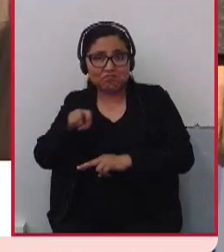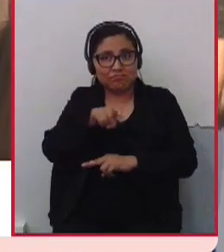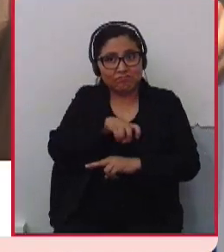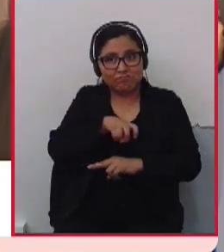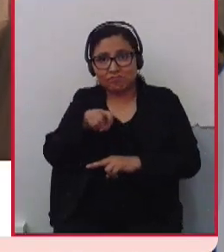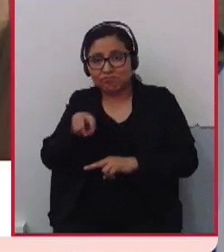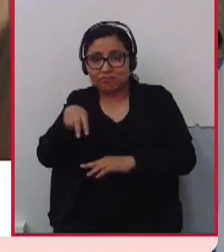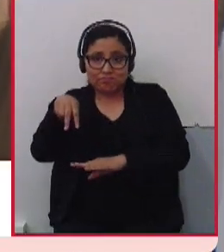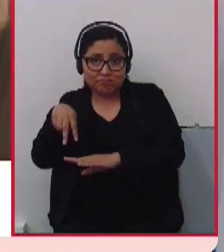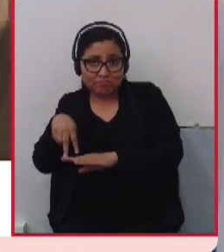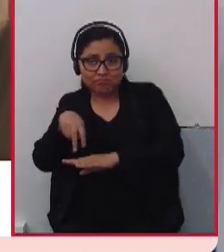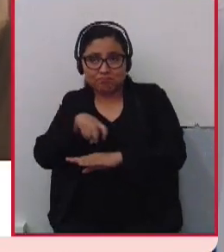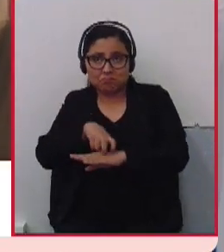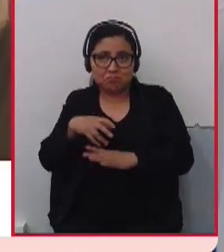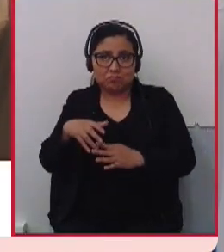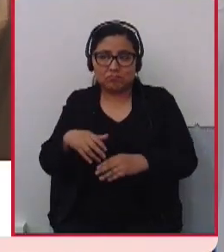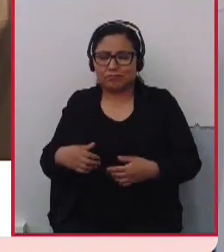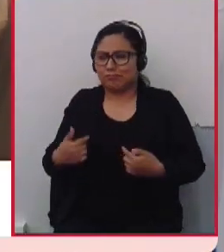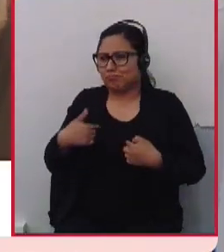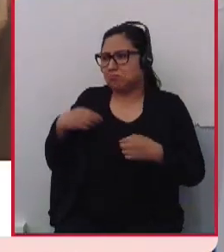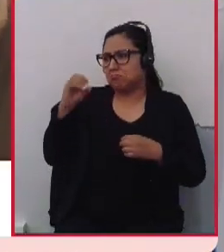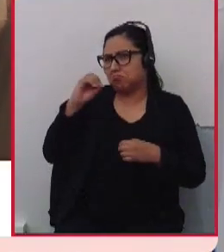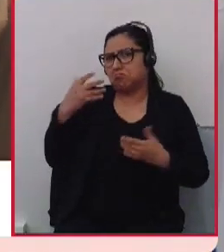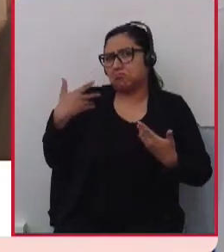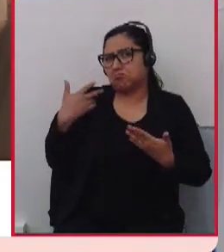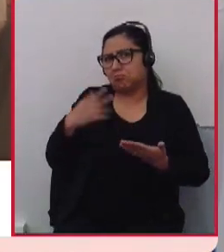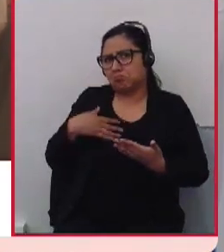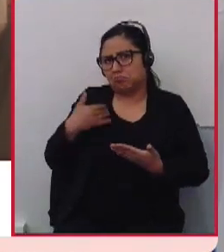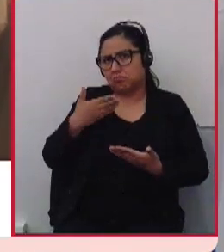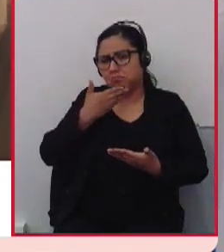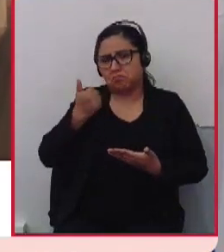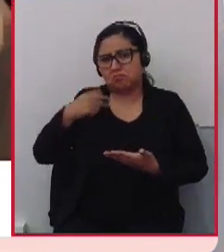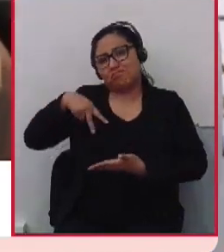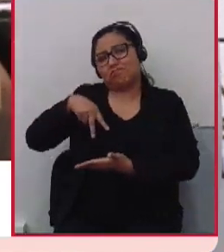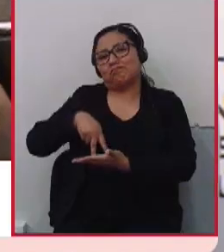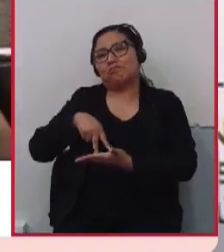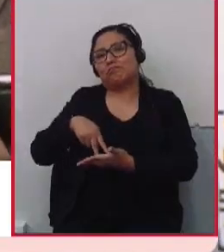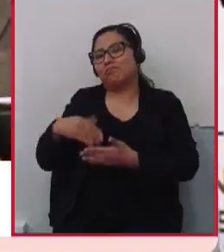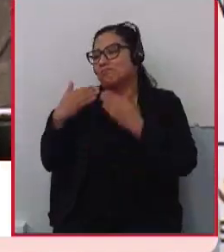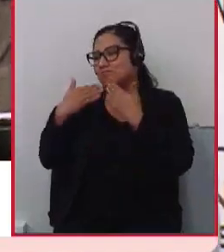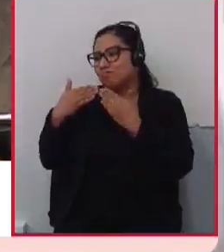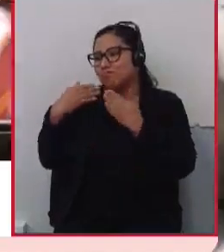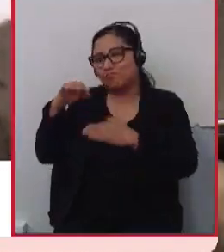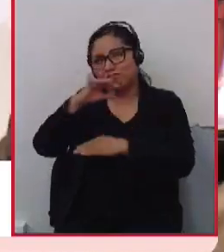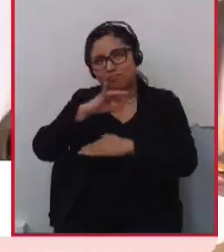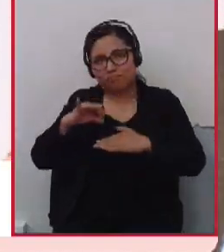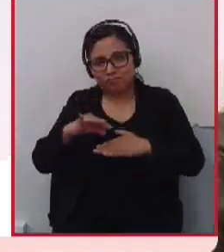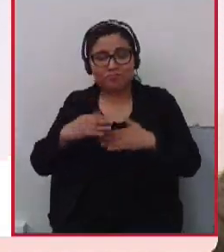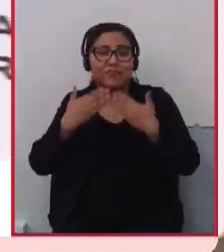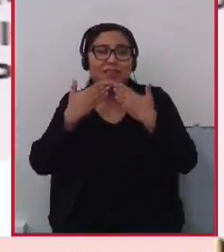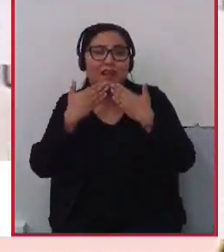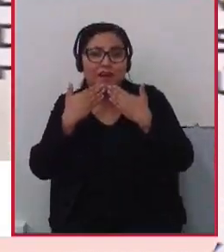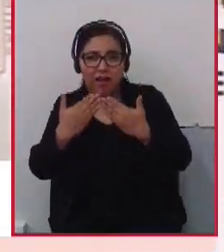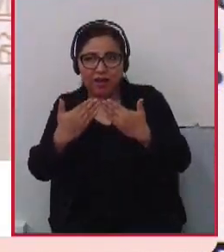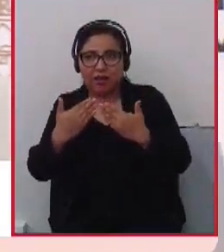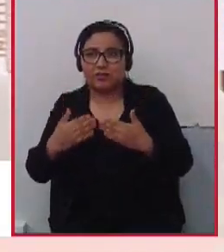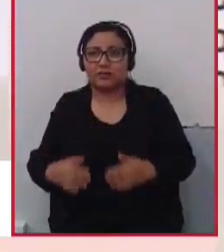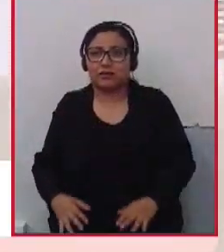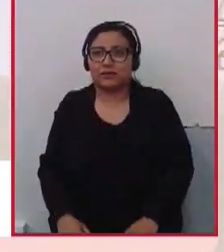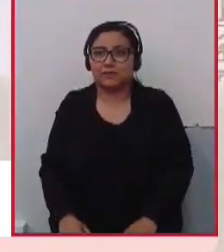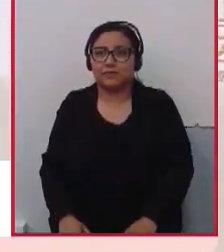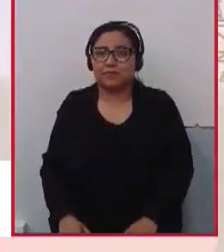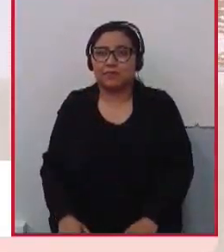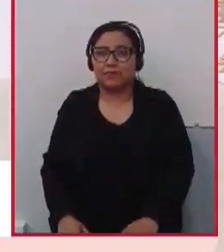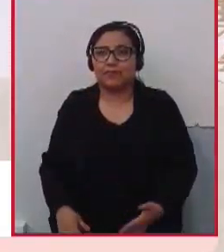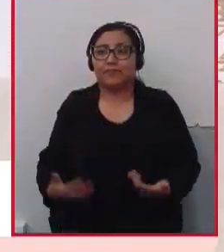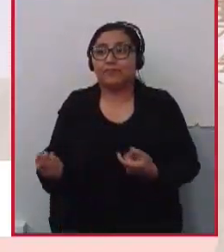el podio. Yo creo que para hacerlo más participativo, muchas gracias, ingeniero Bonelli, y gracias a